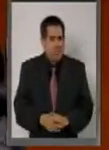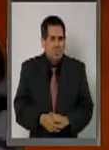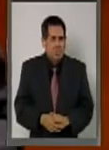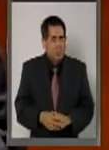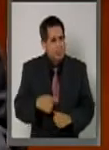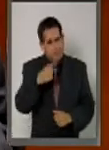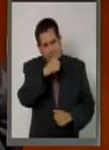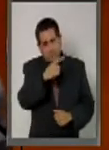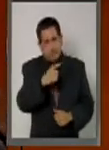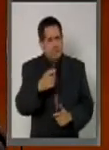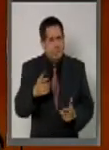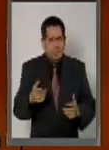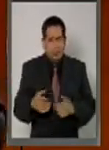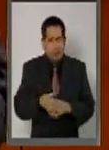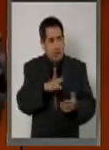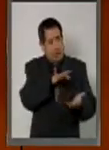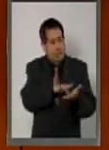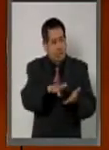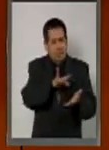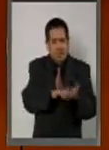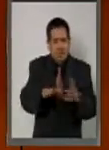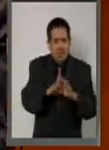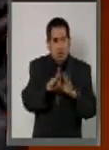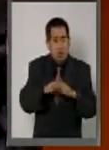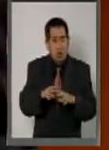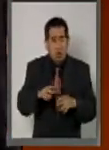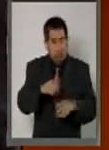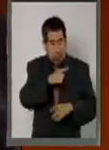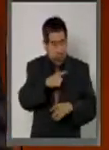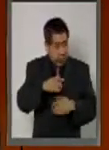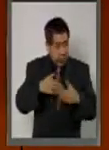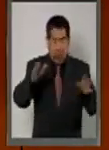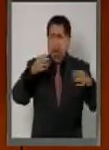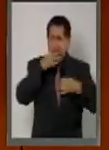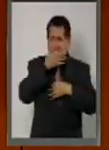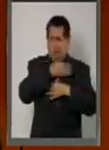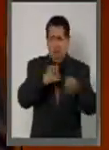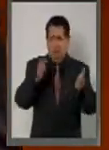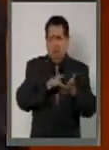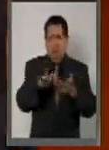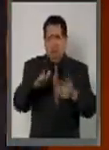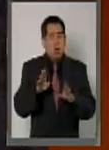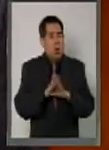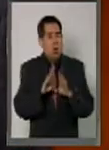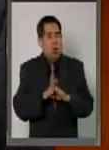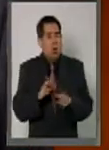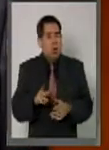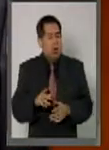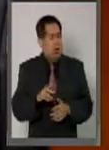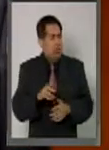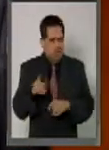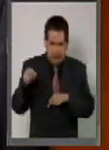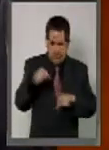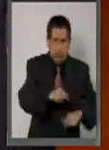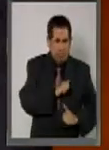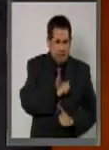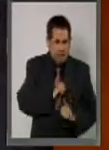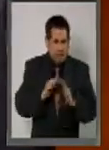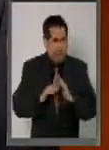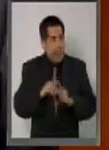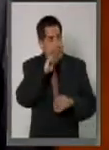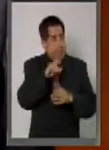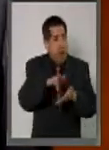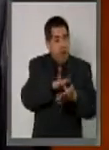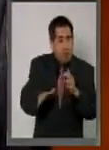Usted ha estado apoyando abiertamente la militarización no solo de México, sino de América